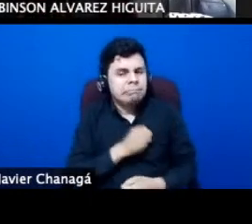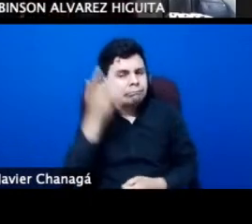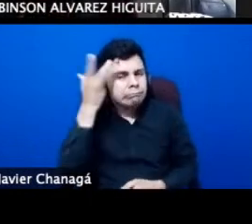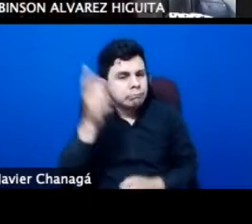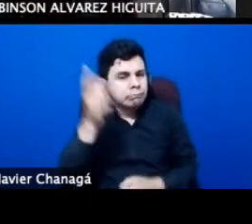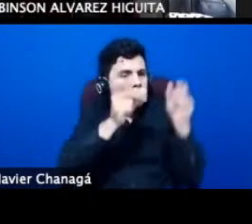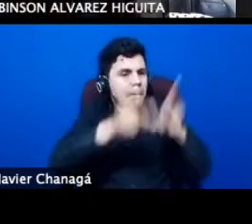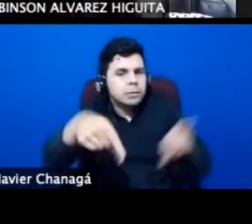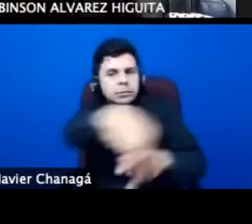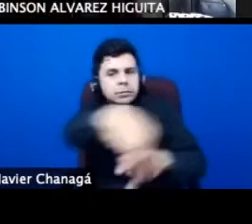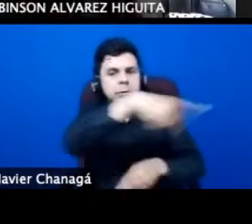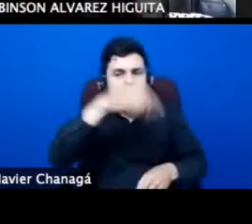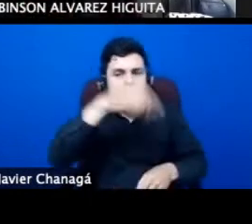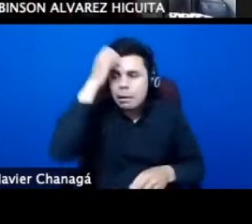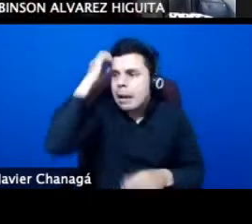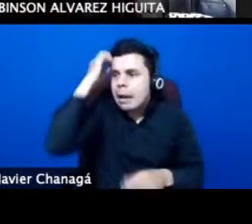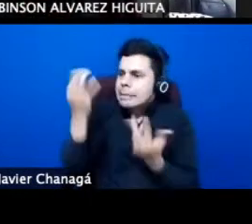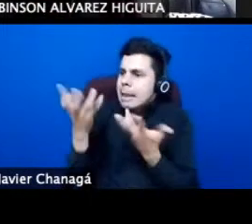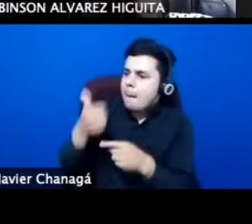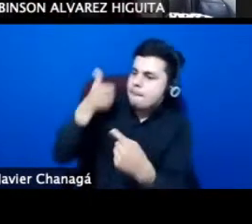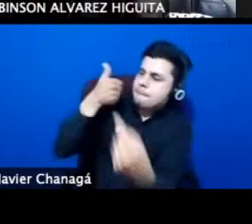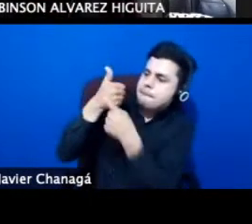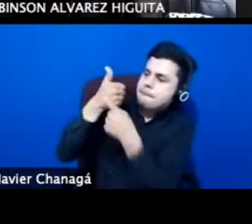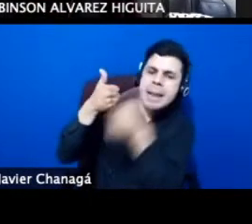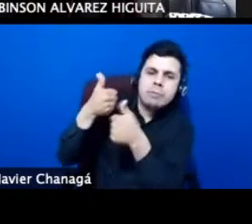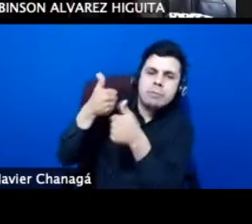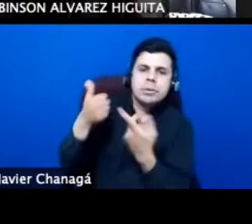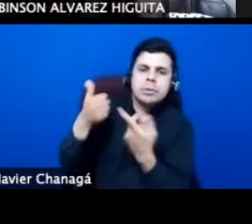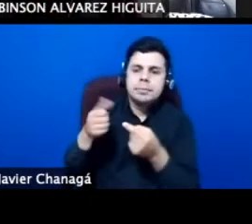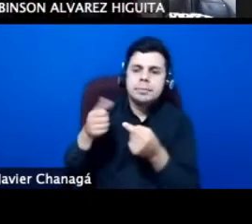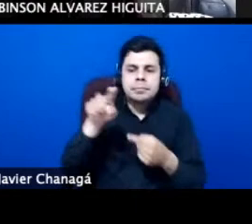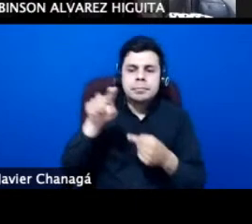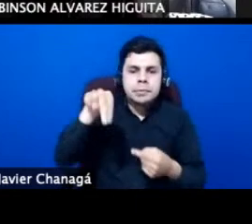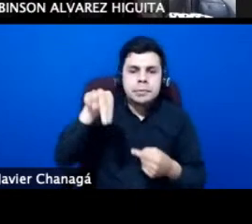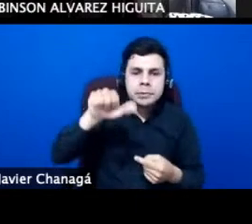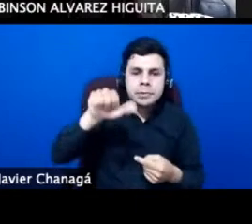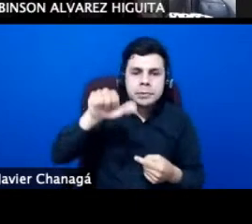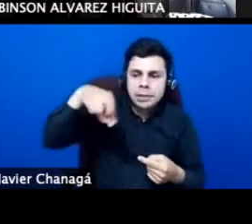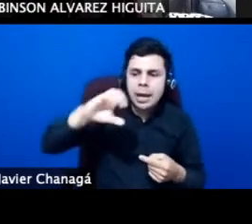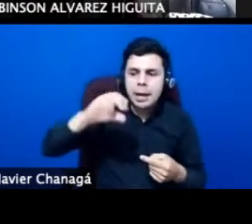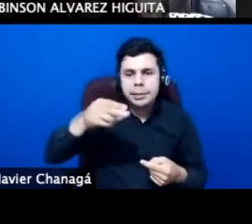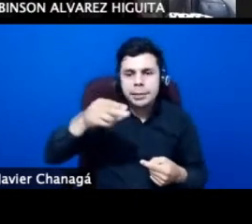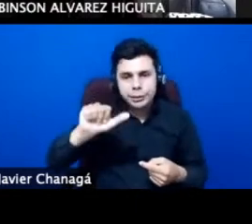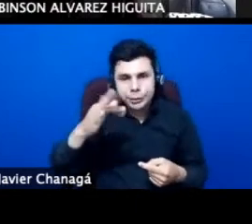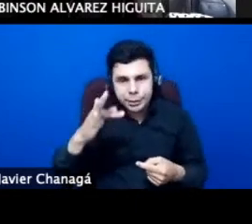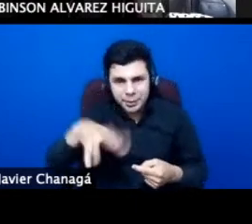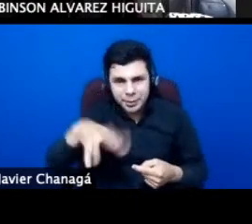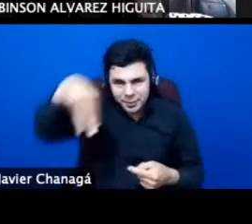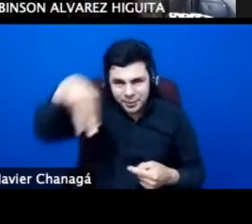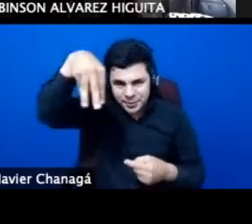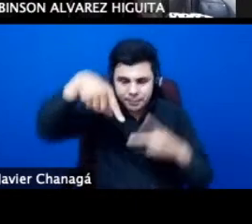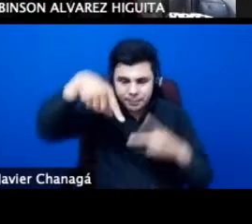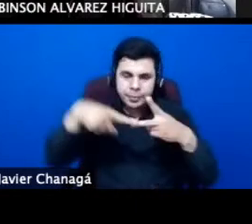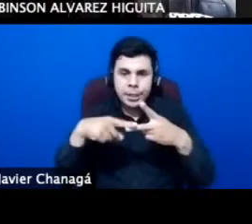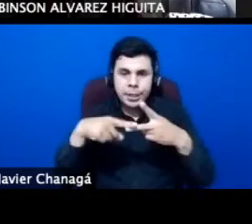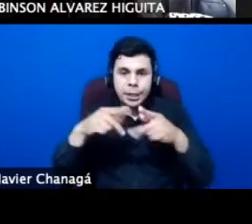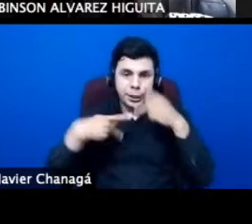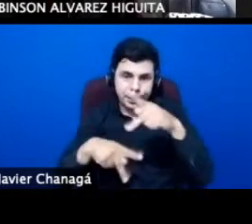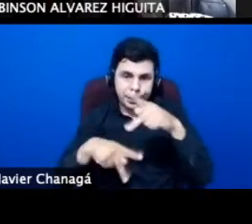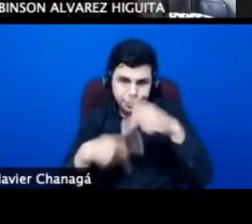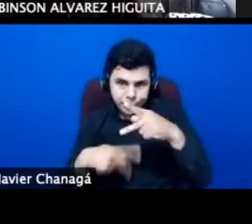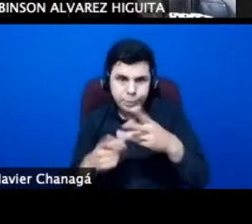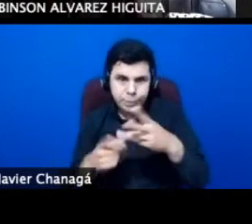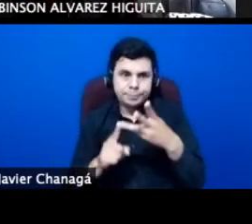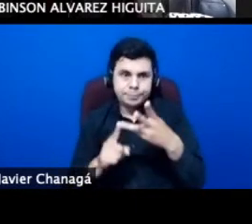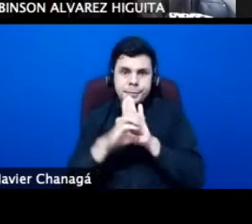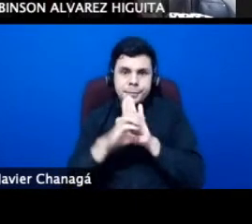plataformas como Snapchat, Instagram, TikTok, en fin. Y esto se vuelve muy complejo, porque para nosotros esa no era la